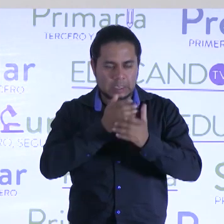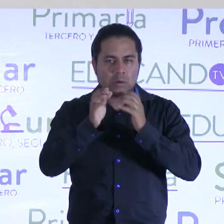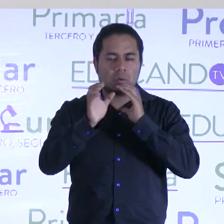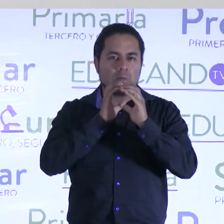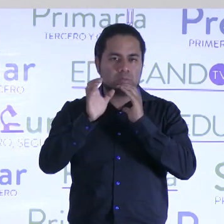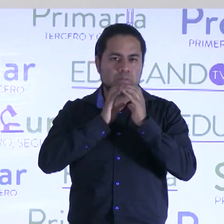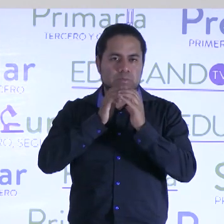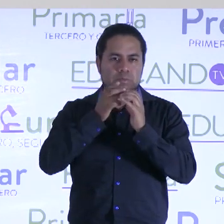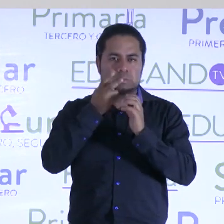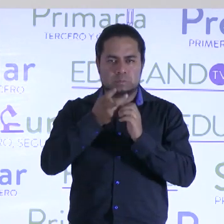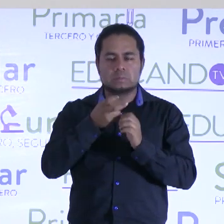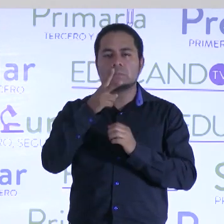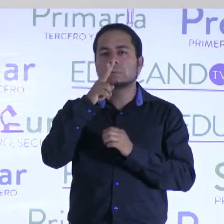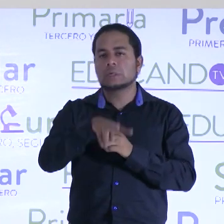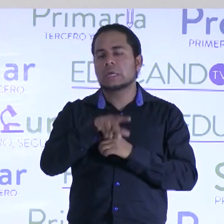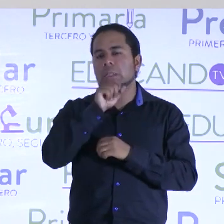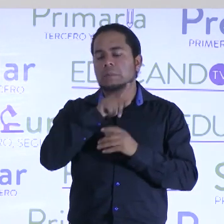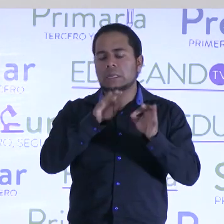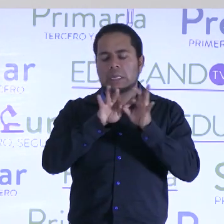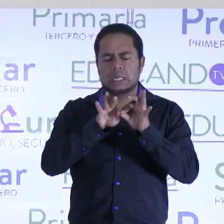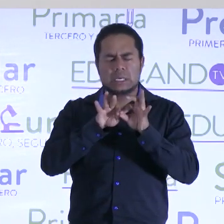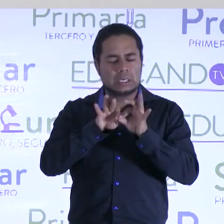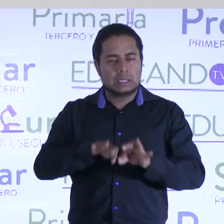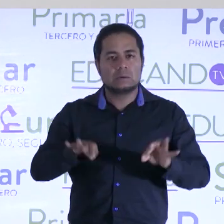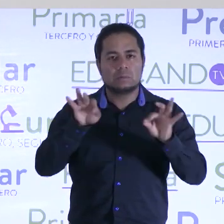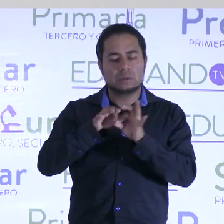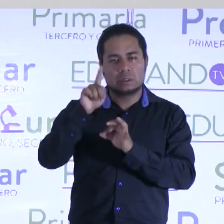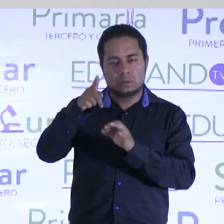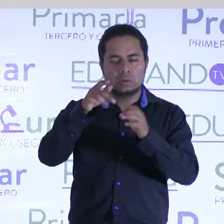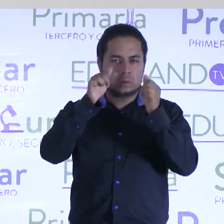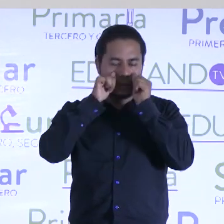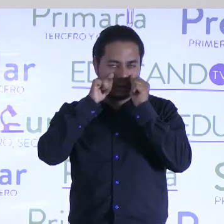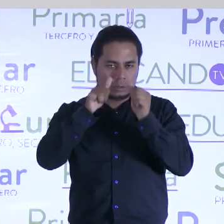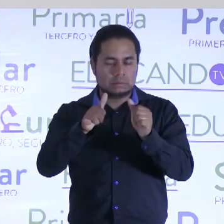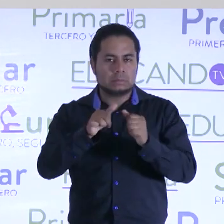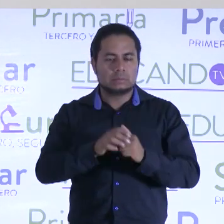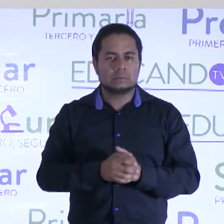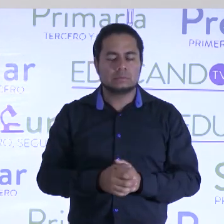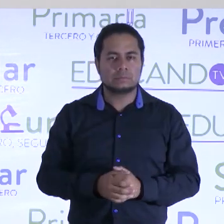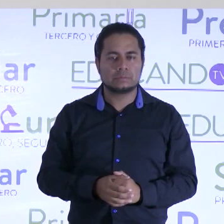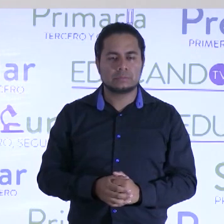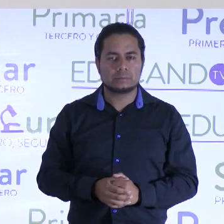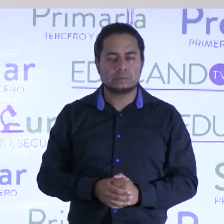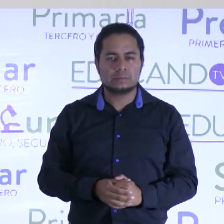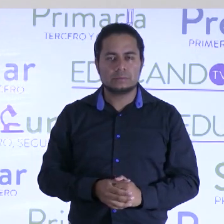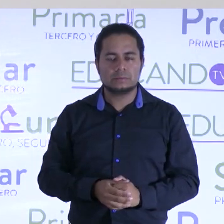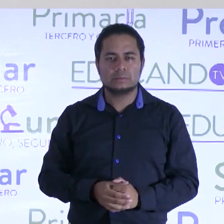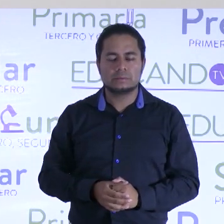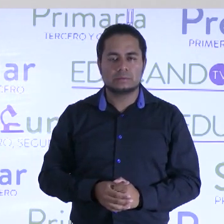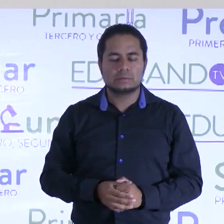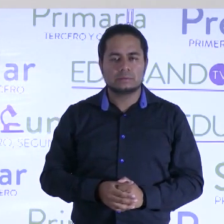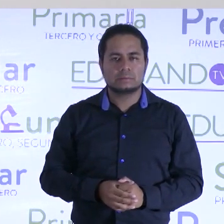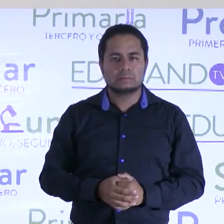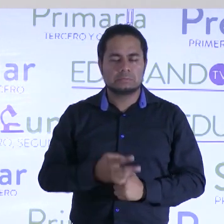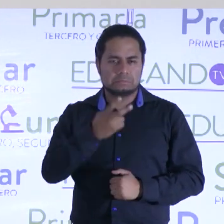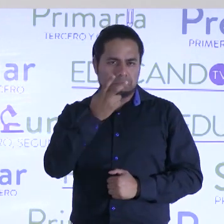de comunicación que es muy, muy, muy importante que lo tomes en cuenta, el cual